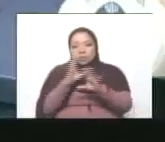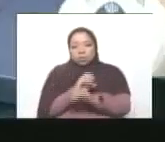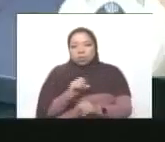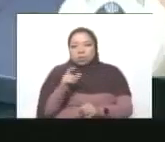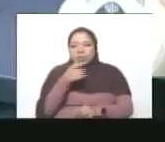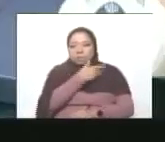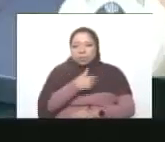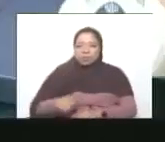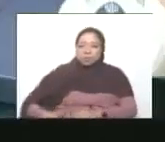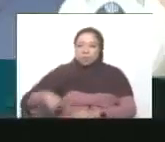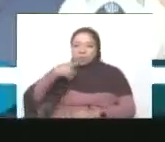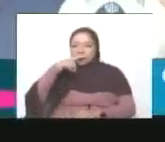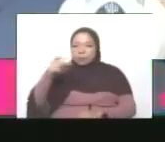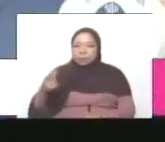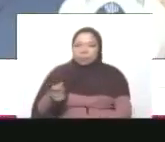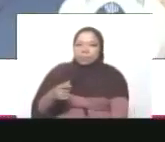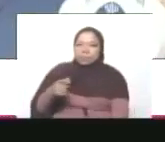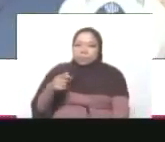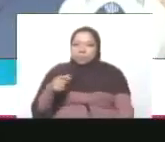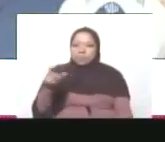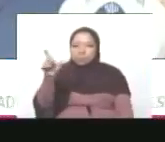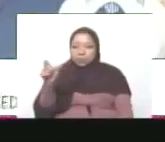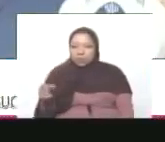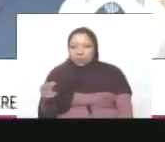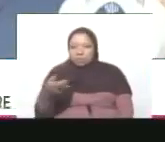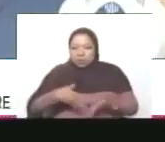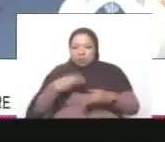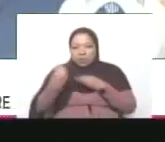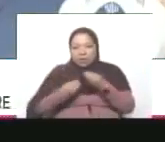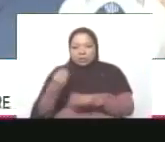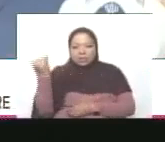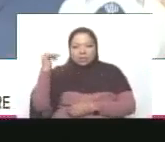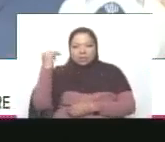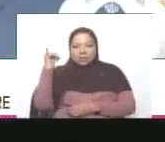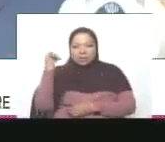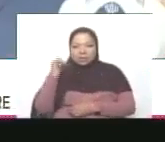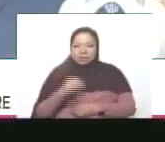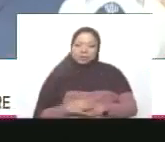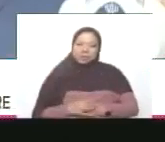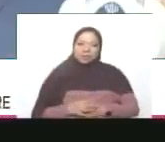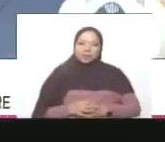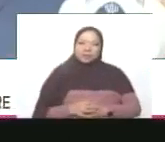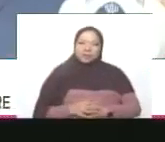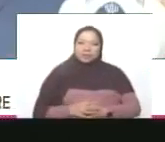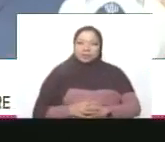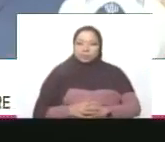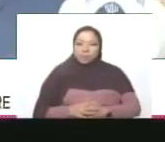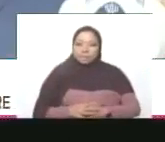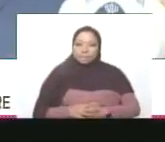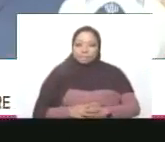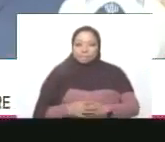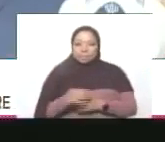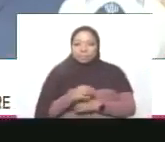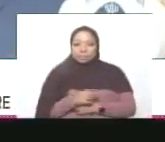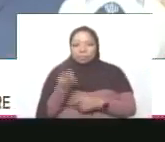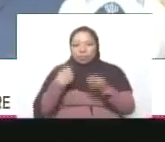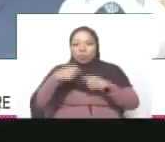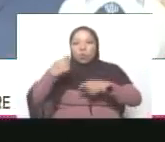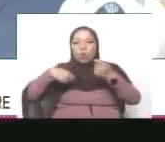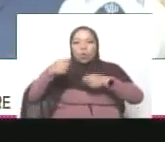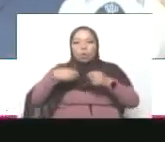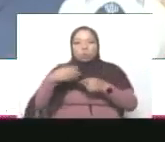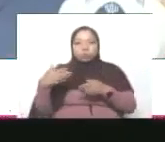Gracias por el cafecito ese que es más de en Italia, pero es de Yaracuy. Tú eres de los compas. De los compas,